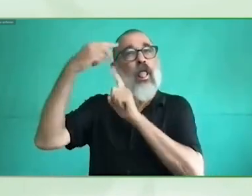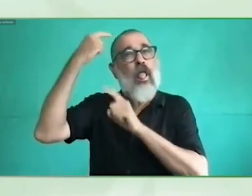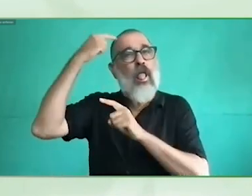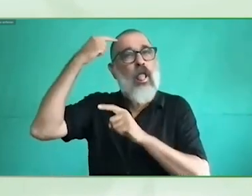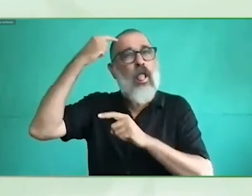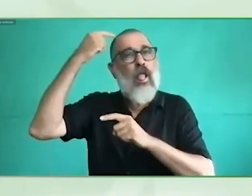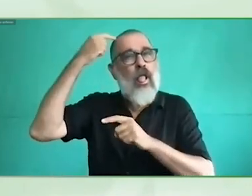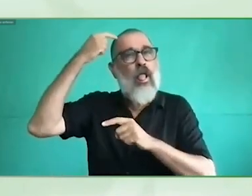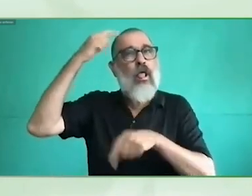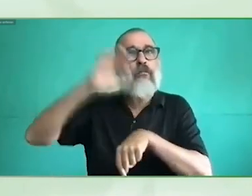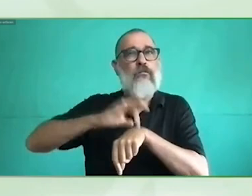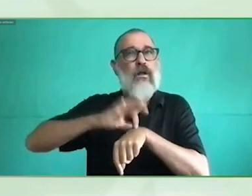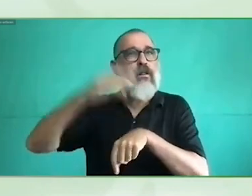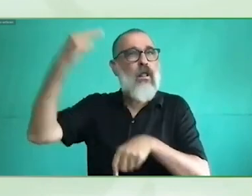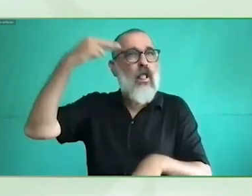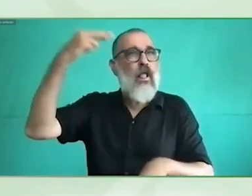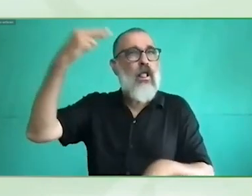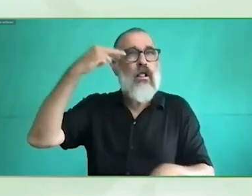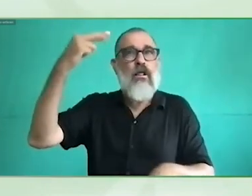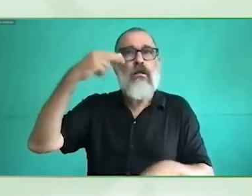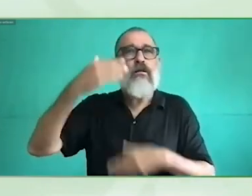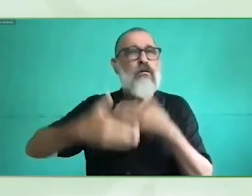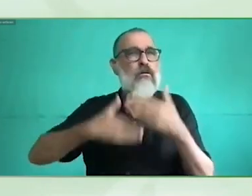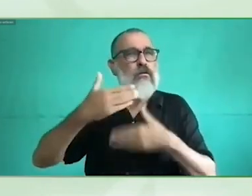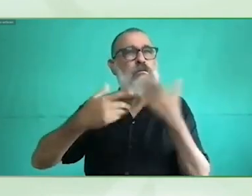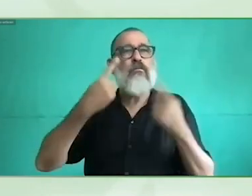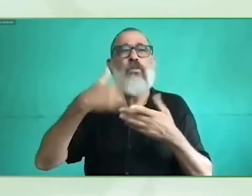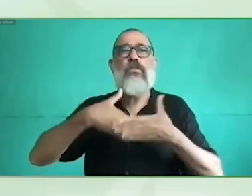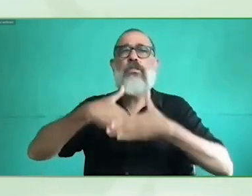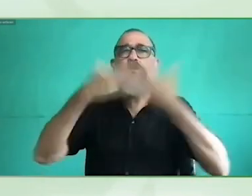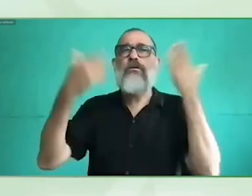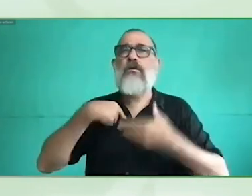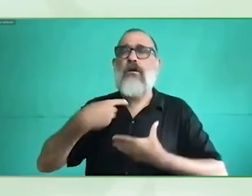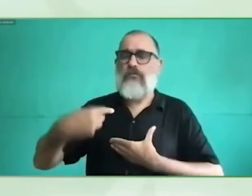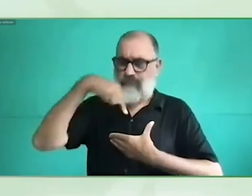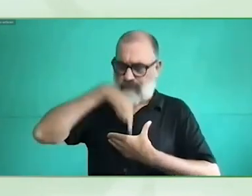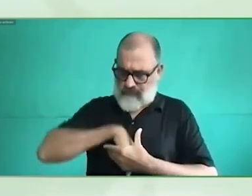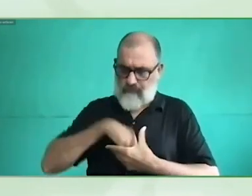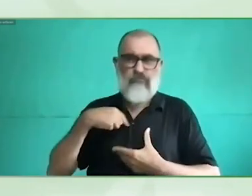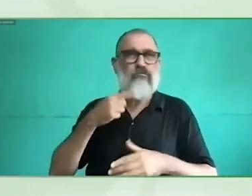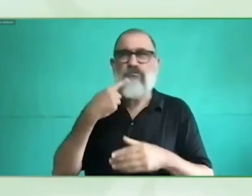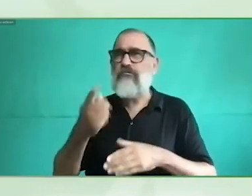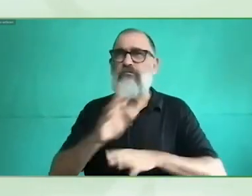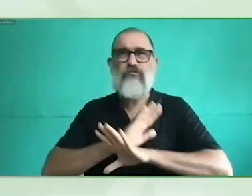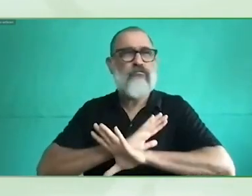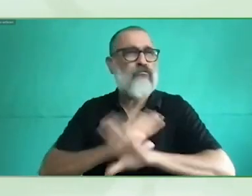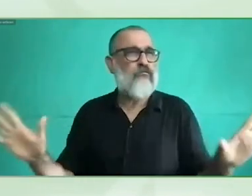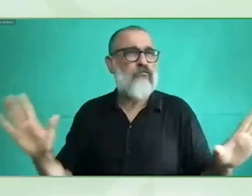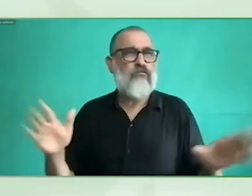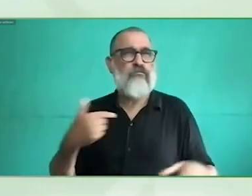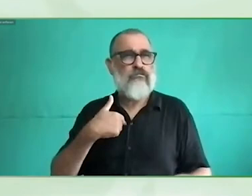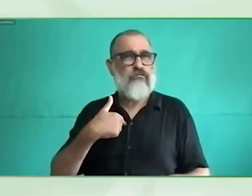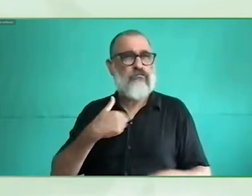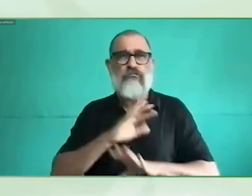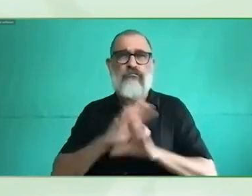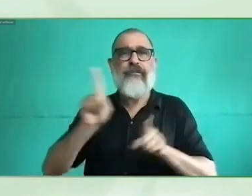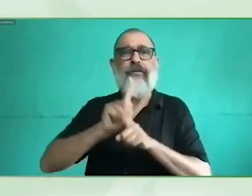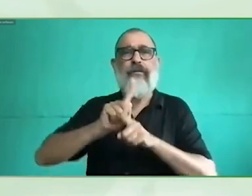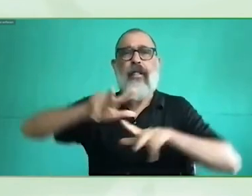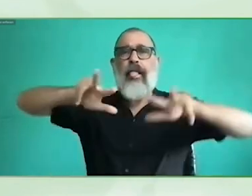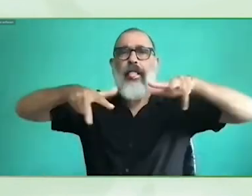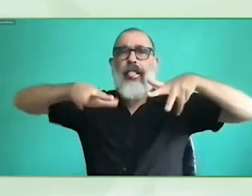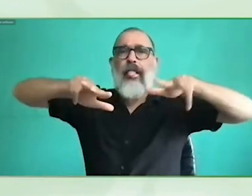con la que yo misma me había acostumbrado a vivir ahora soy una de las primeras